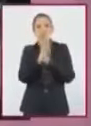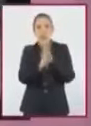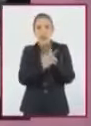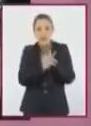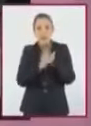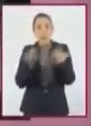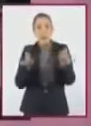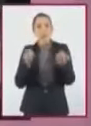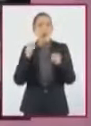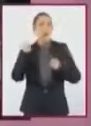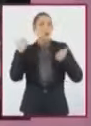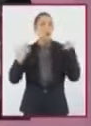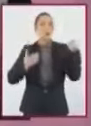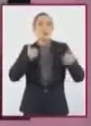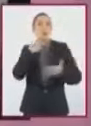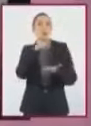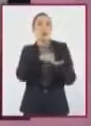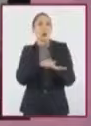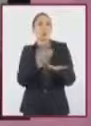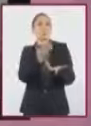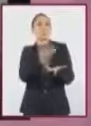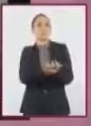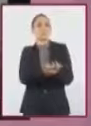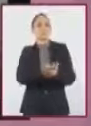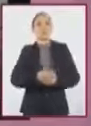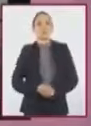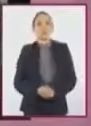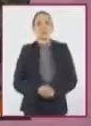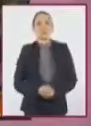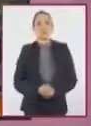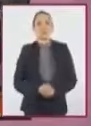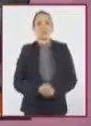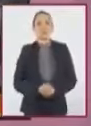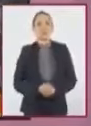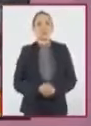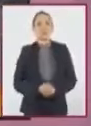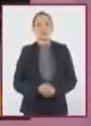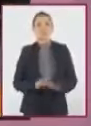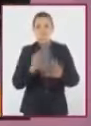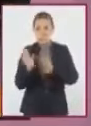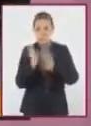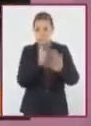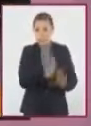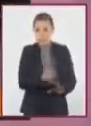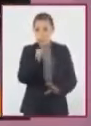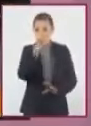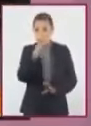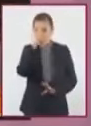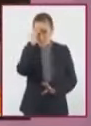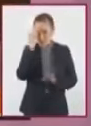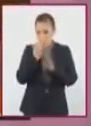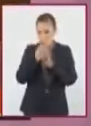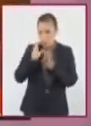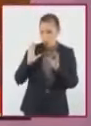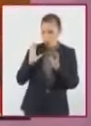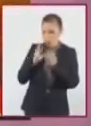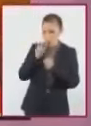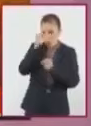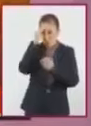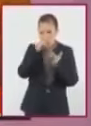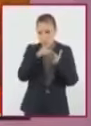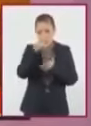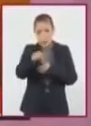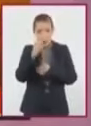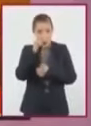naciones o los disfrutamos como lugares de recreación. De acuerdo con lo que han aprendido hasta ahora, ¿creen que